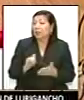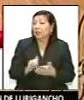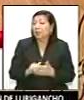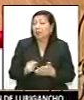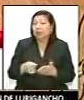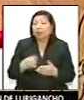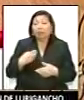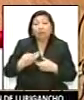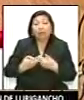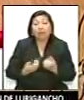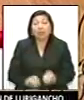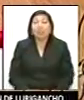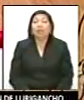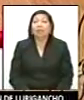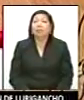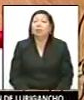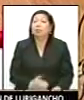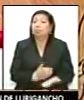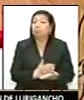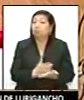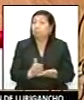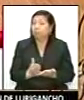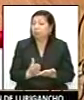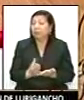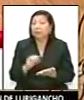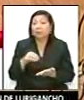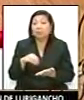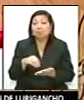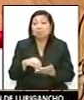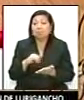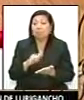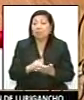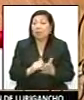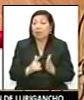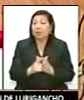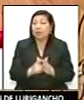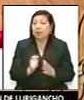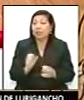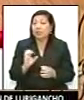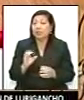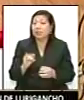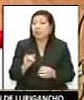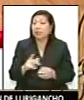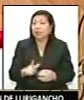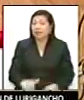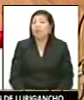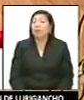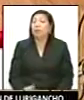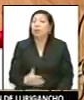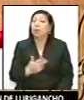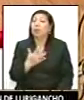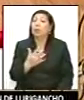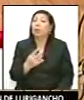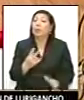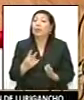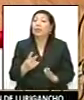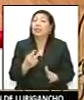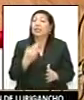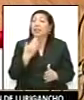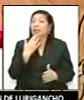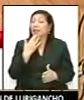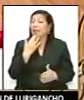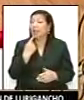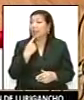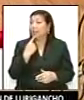autora genera un factor de distorsión en la implementación de la Ley de Servicio Civil y la Ley 357, que